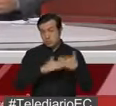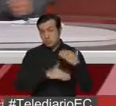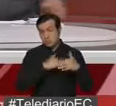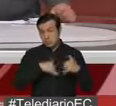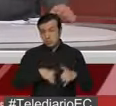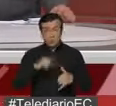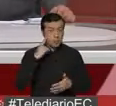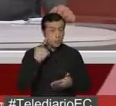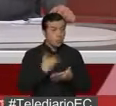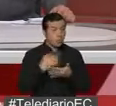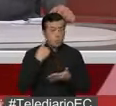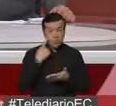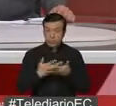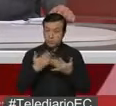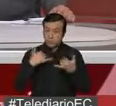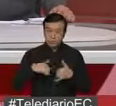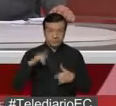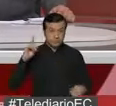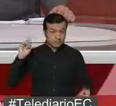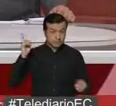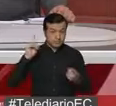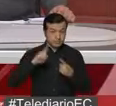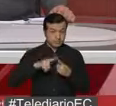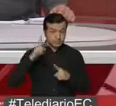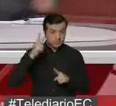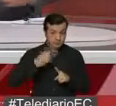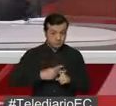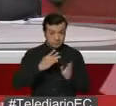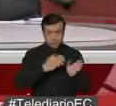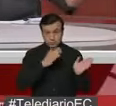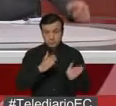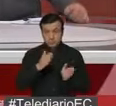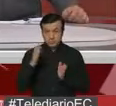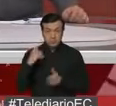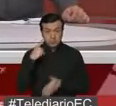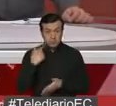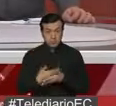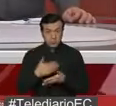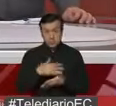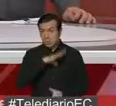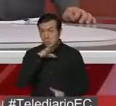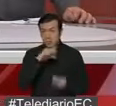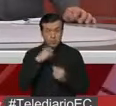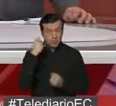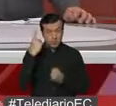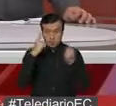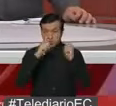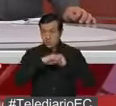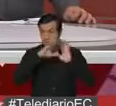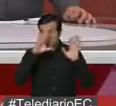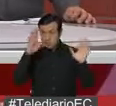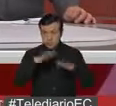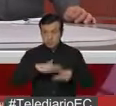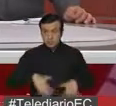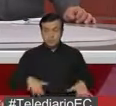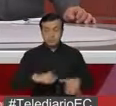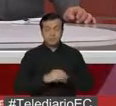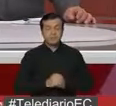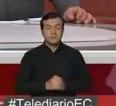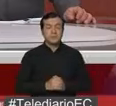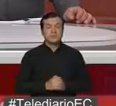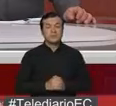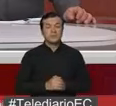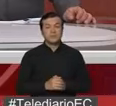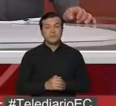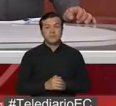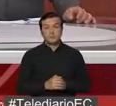haciendo las pruebas de aquí hasta dentro de 2 meses para poder tener una muestra mucho más confiable. Bueno,